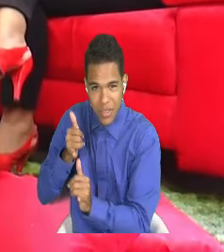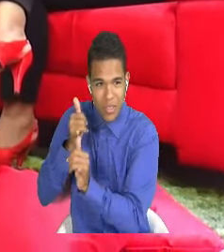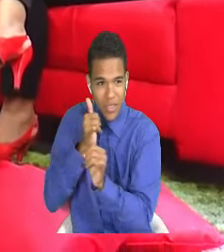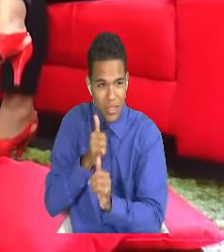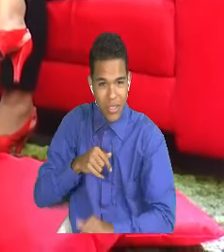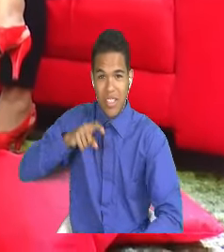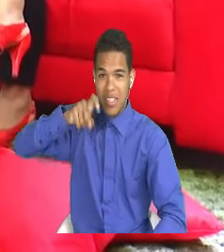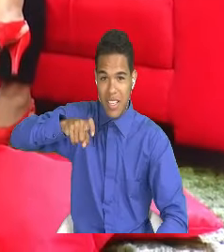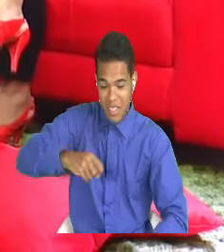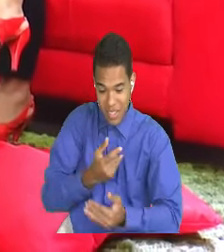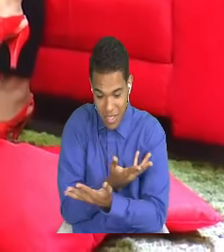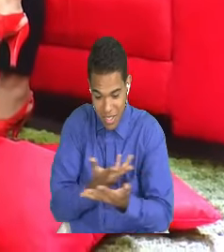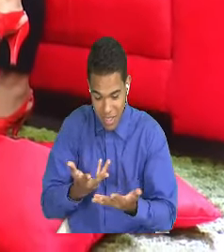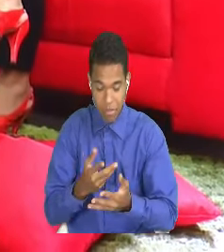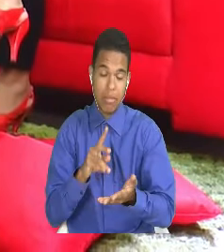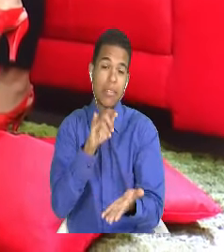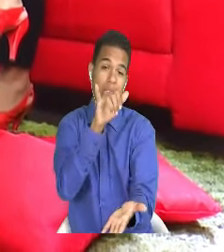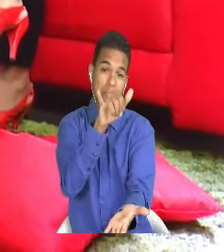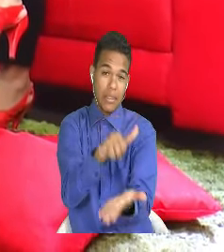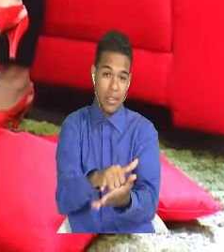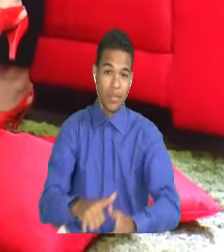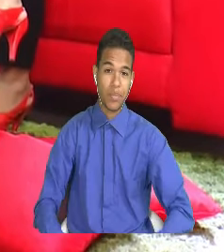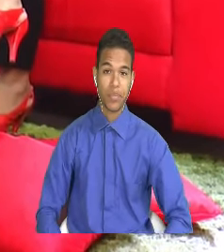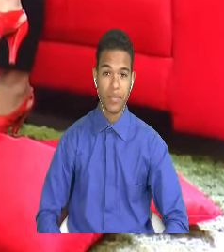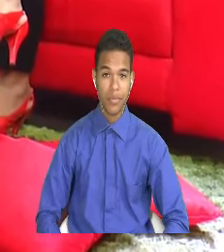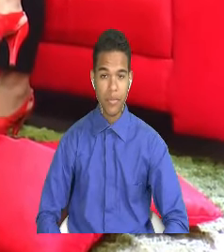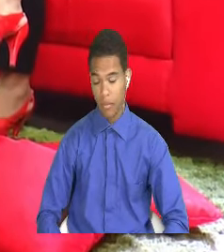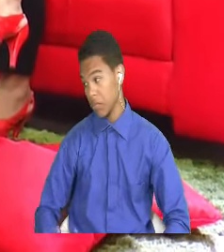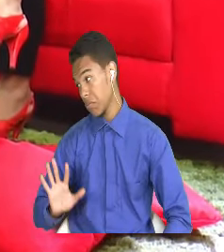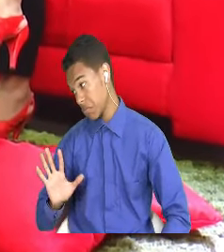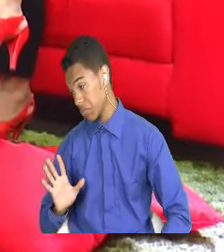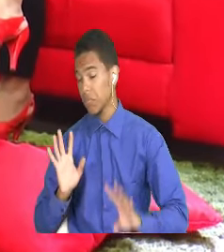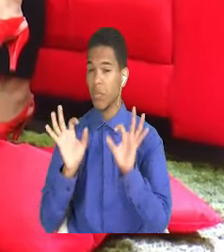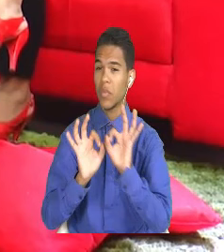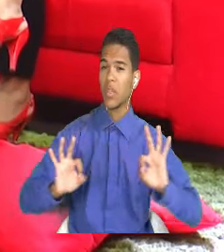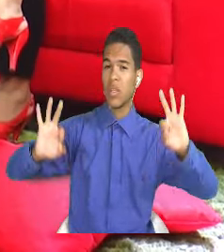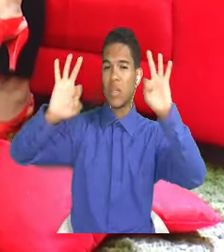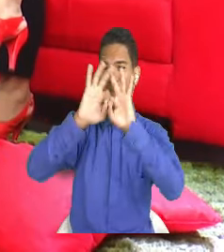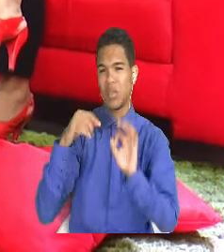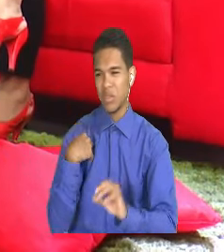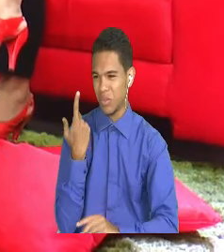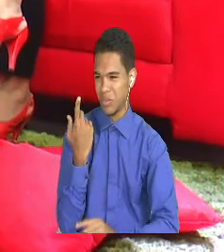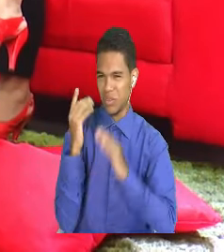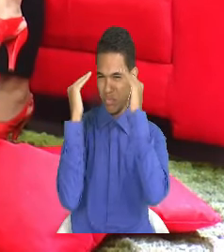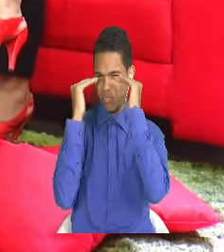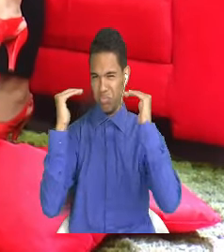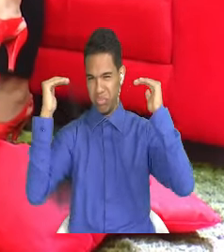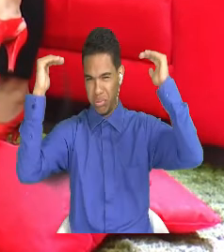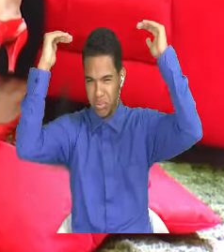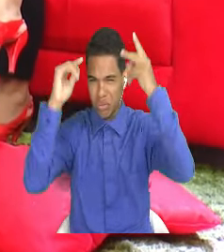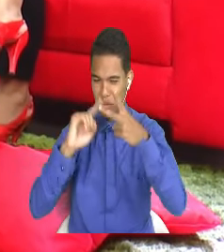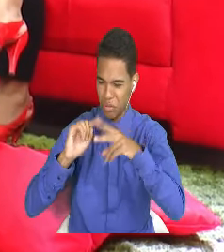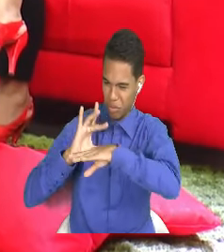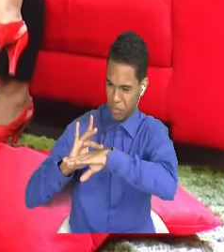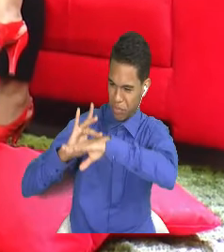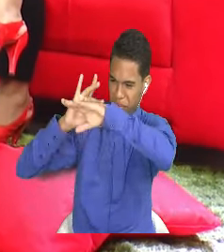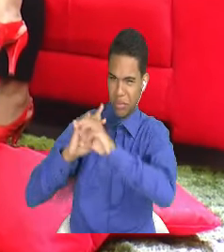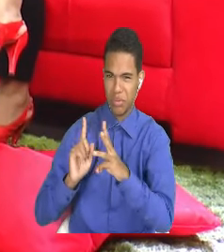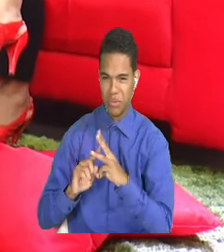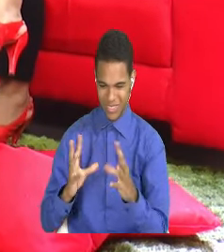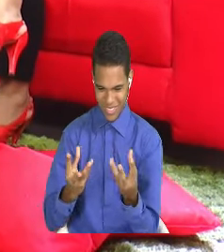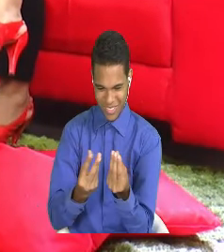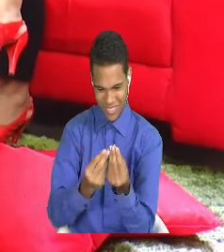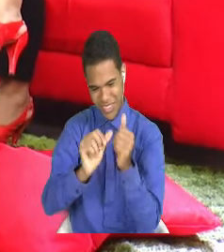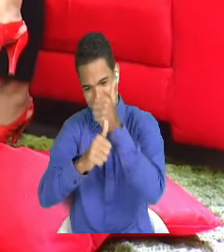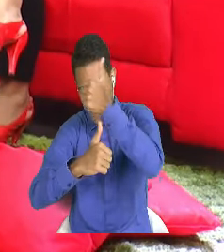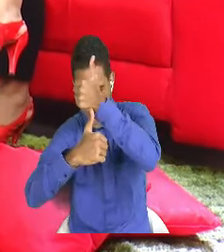Bueno, importante resaltar que especialistas, médicos, todo el cuerpo profesional viene de diferentes partes